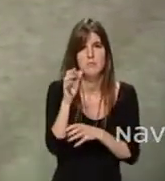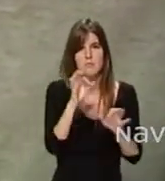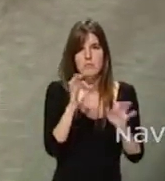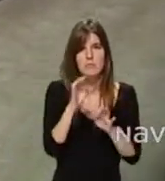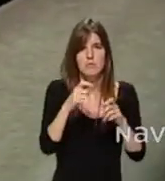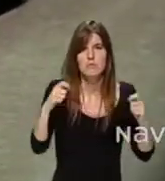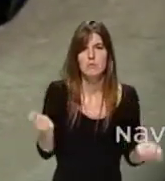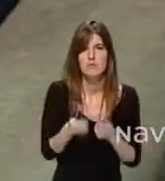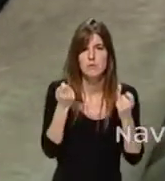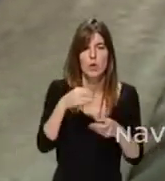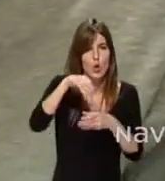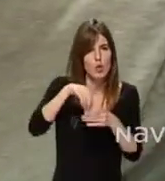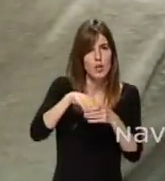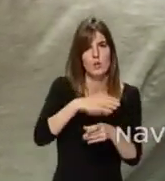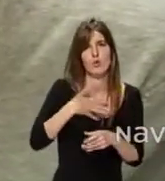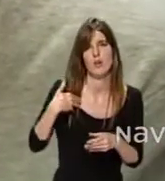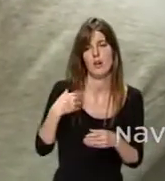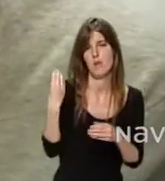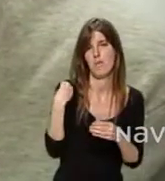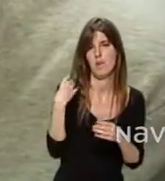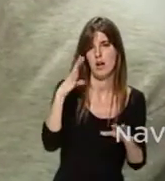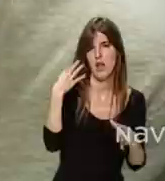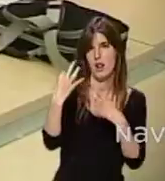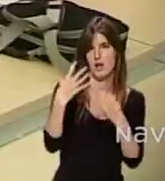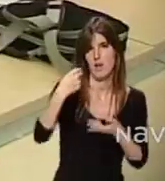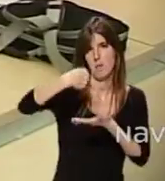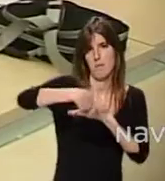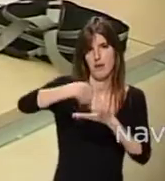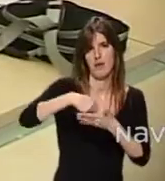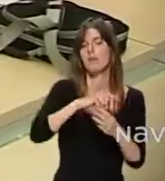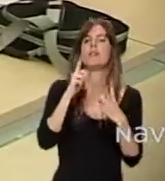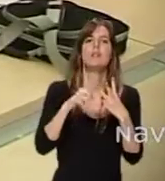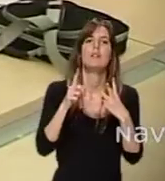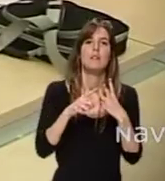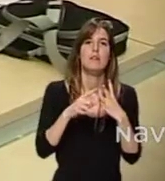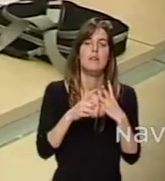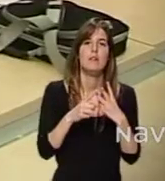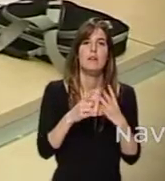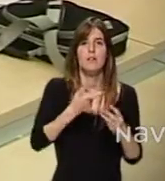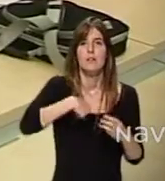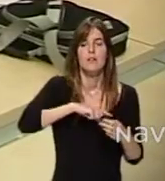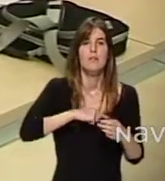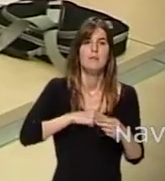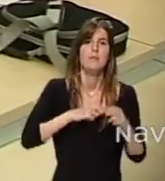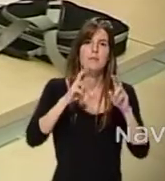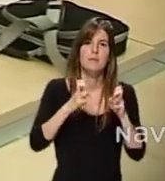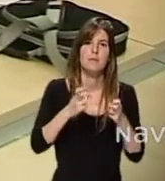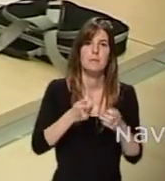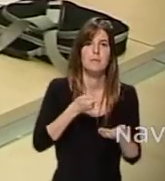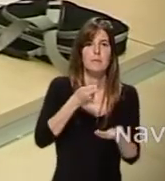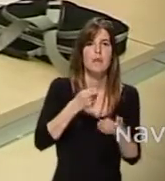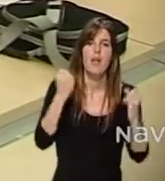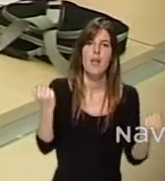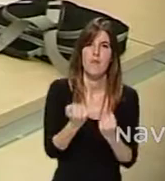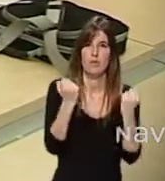requiere una serie de contenidos. Y por último, la tercera vía de negocio es productora o desarrollador de